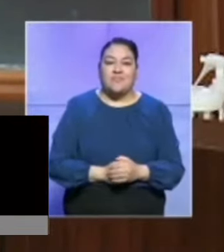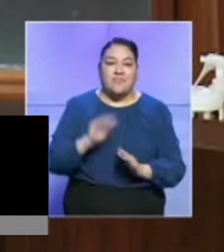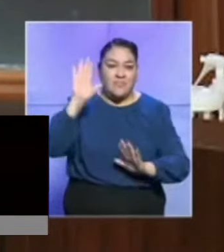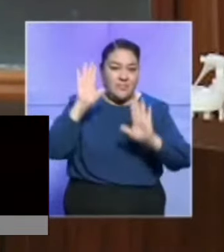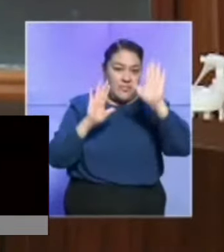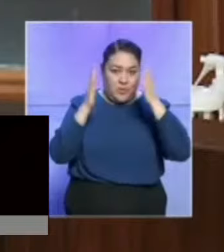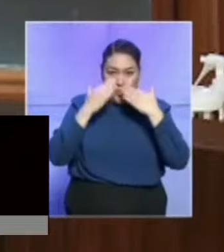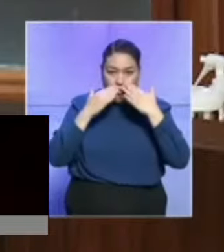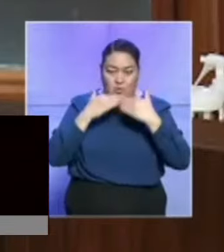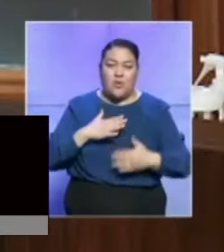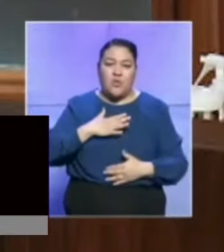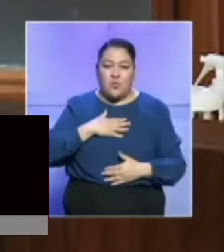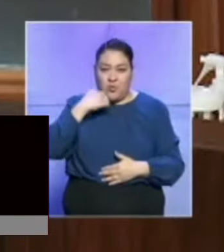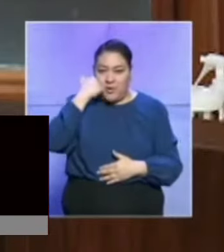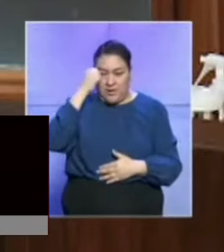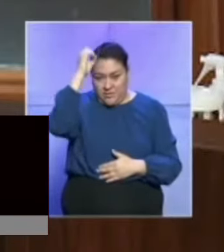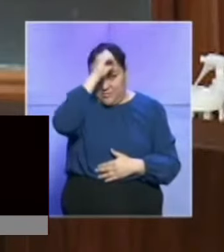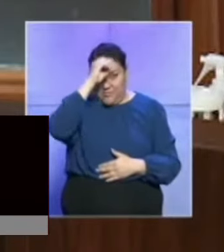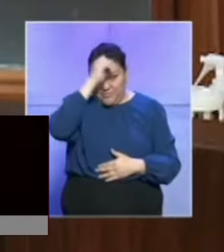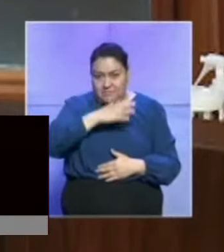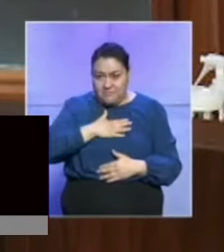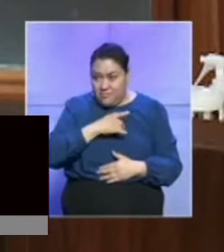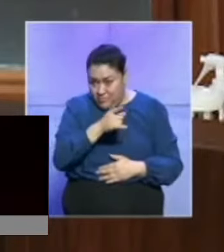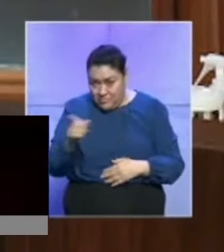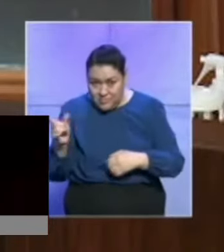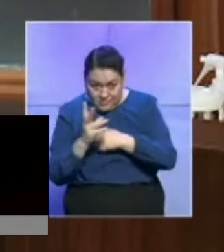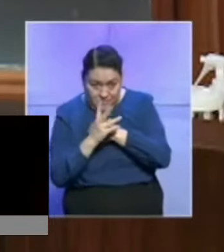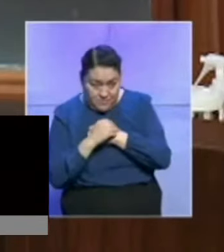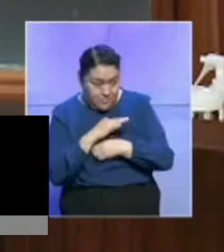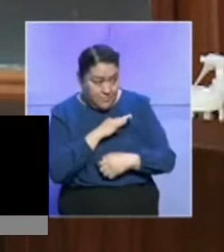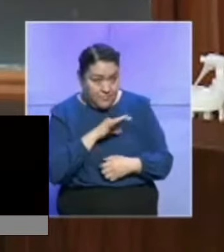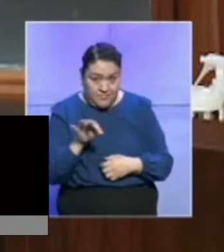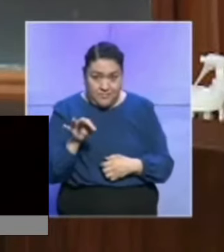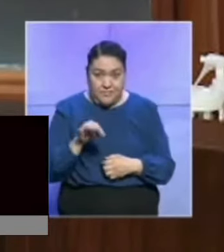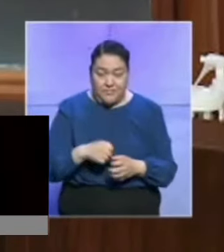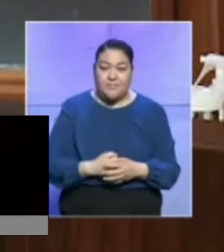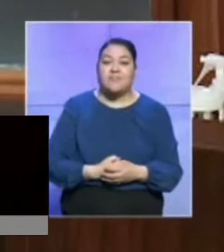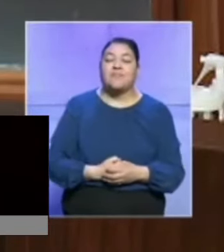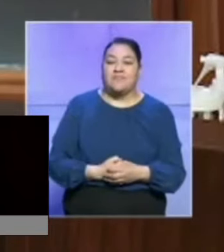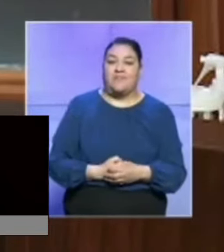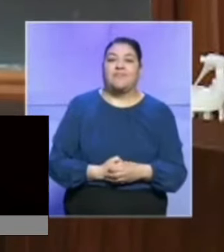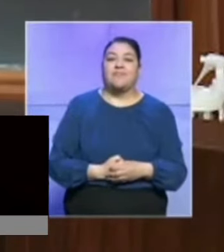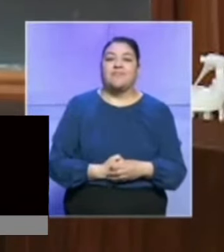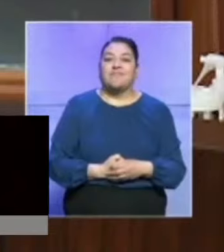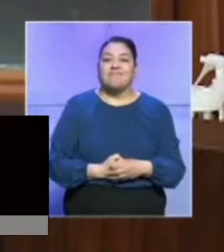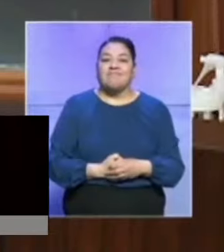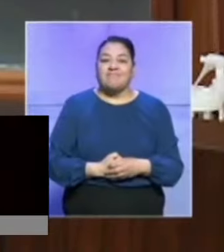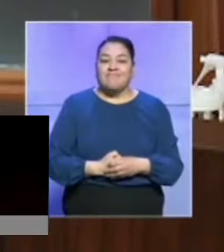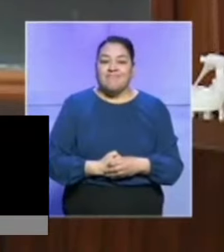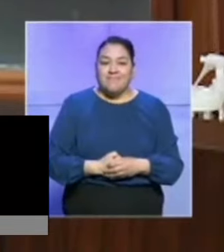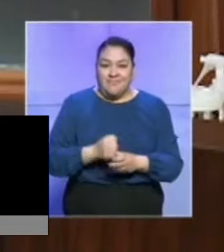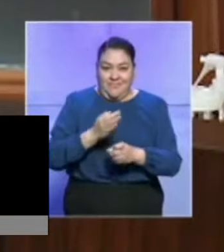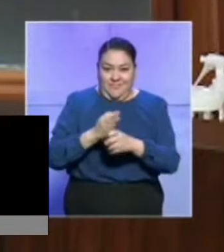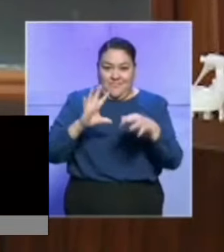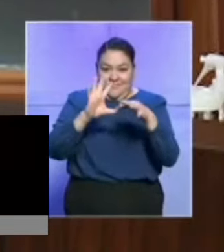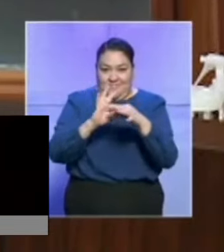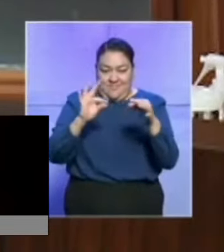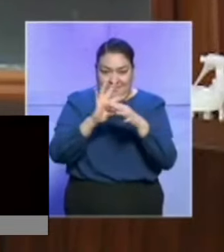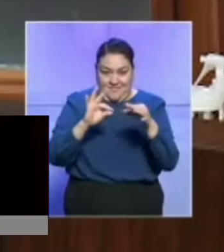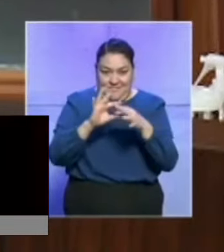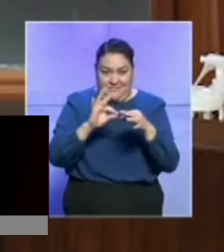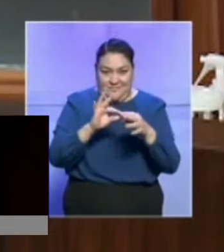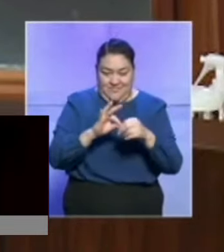Nacional Electoral. El INE nos pedía que emitiéramos una acción declarativa, se llama, en